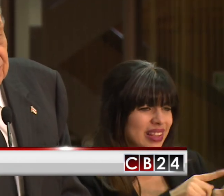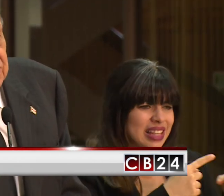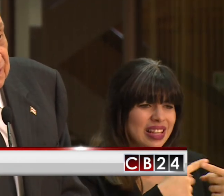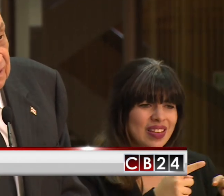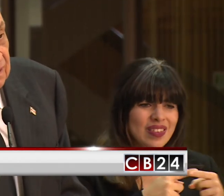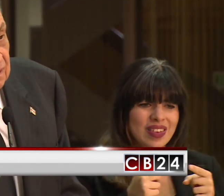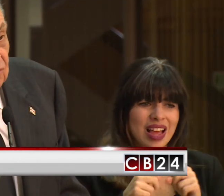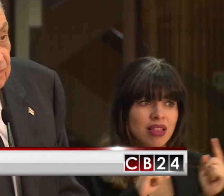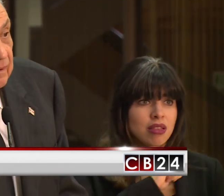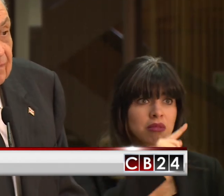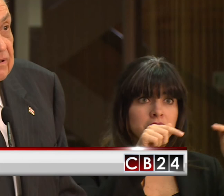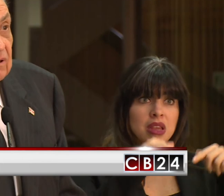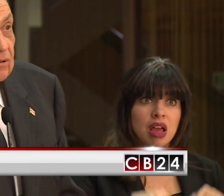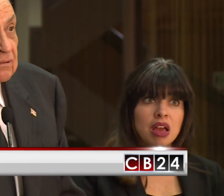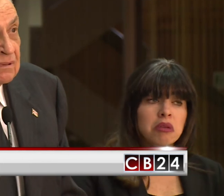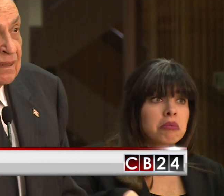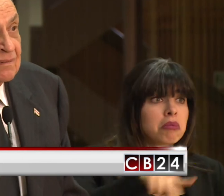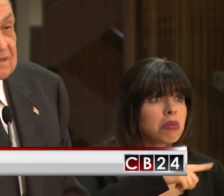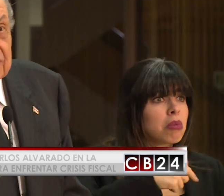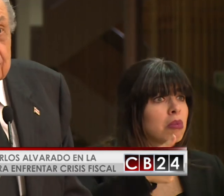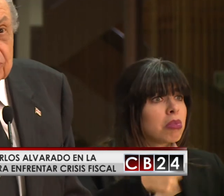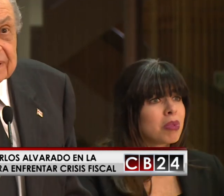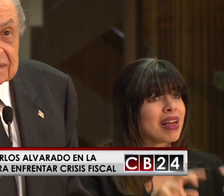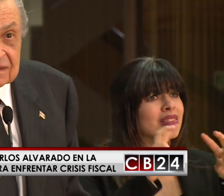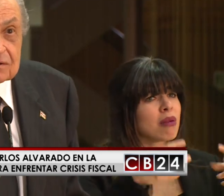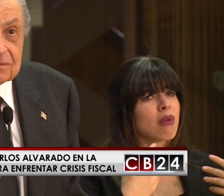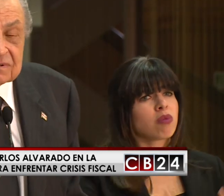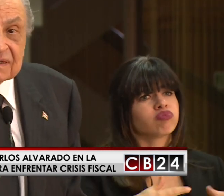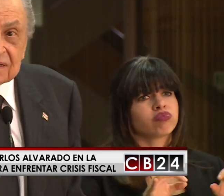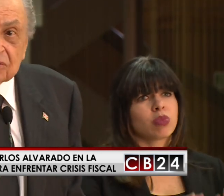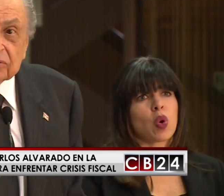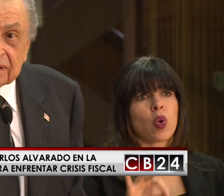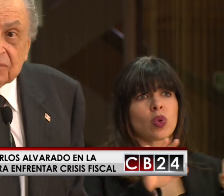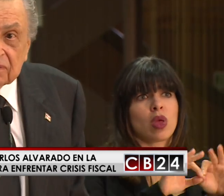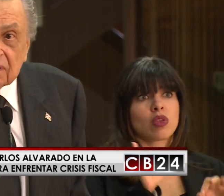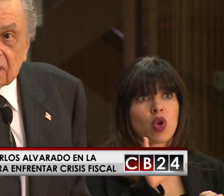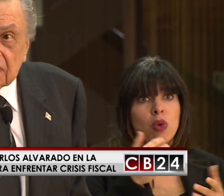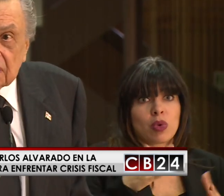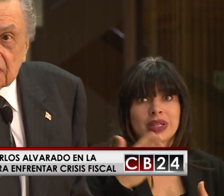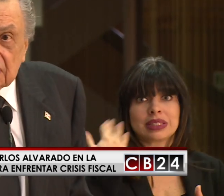llegamos aquí y nos ponemos de acuerdo en temas tan importantes como los que discutimos.